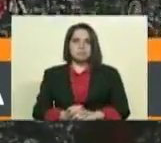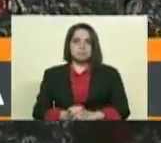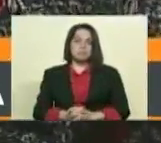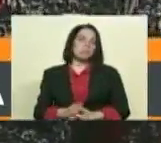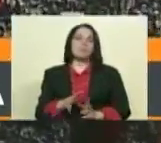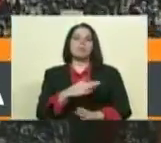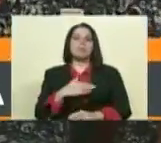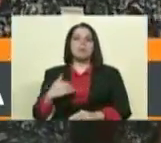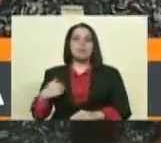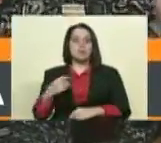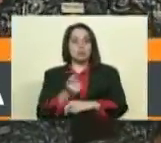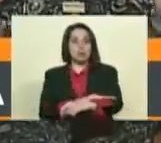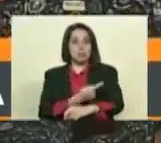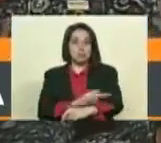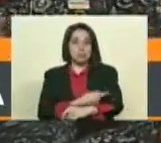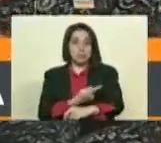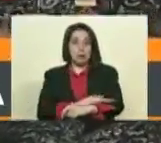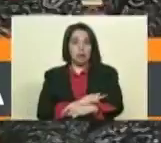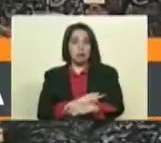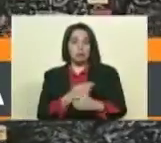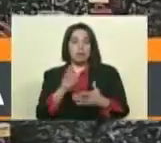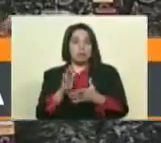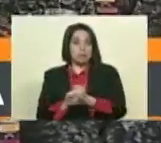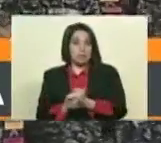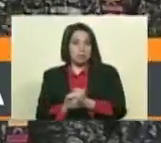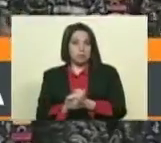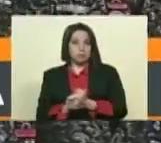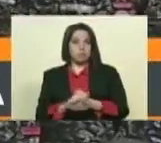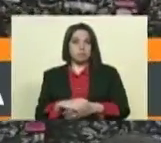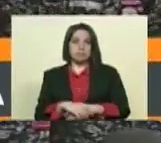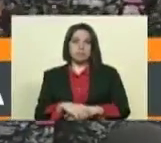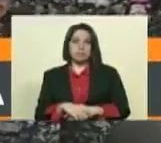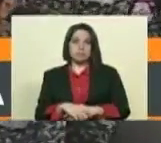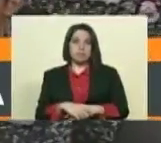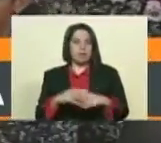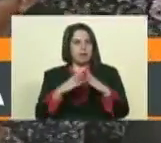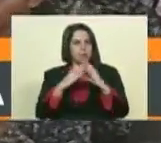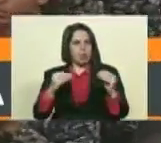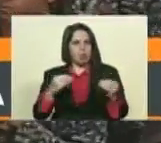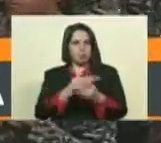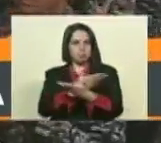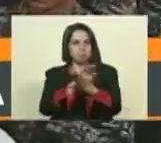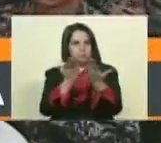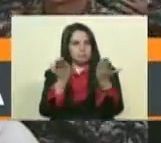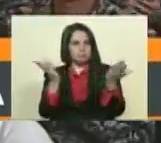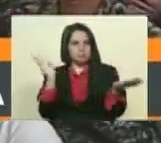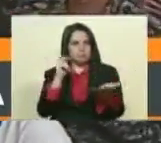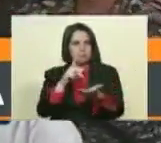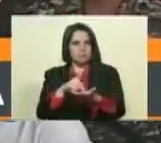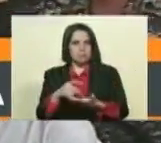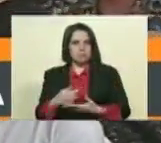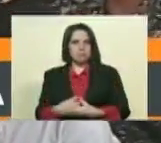Querido hermano, compañero, camarada, y a todos ustedes.